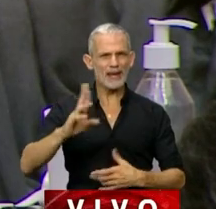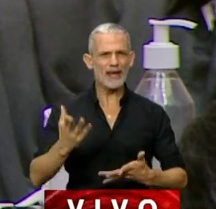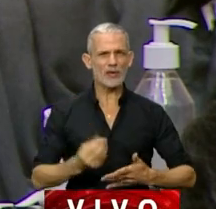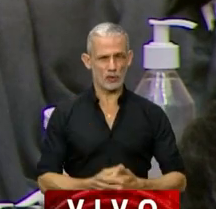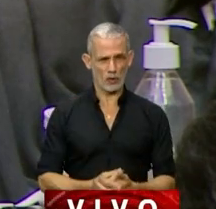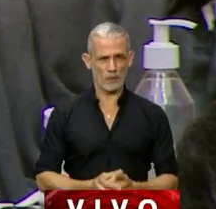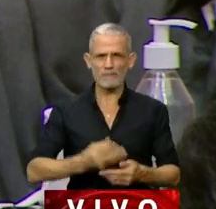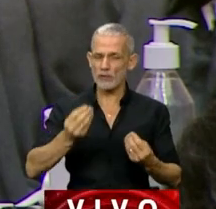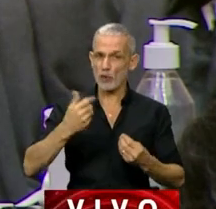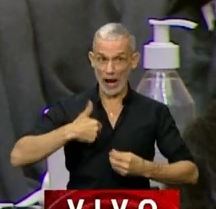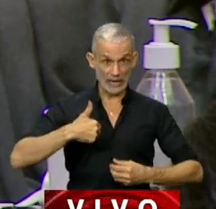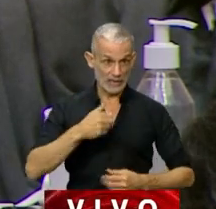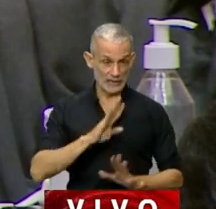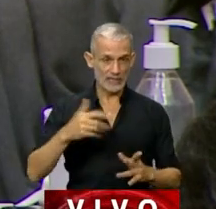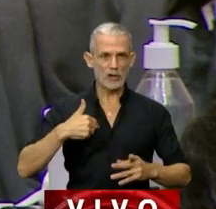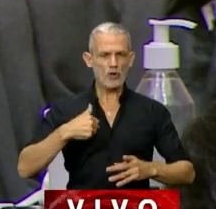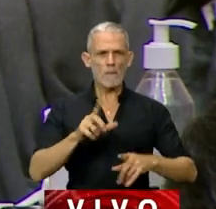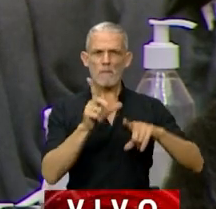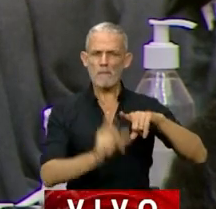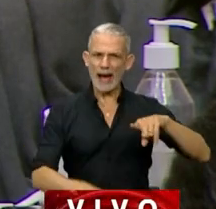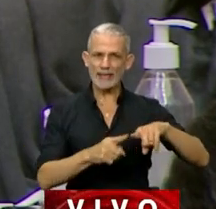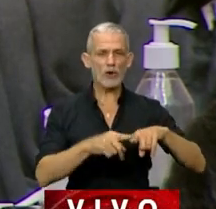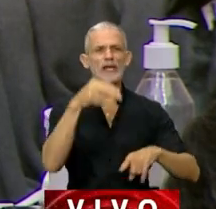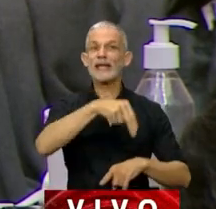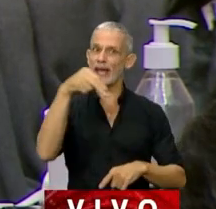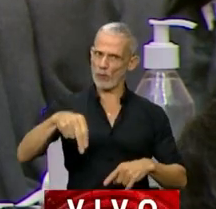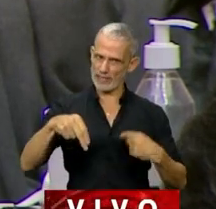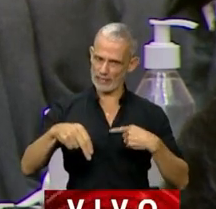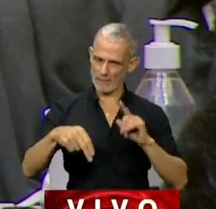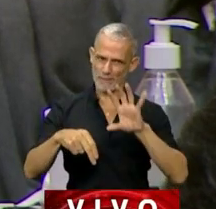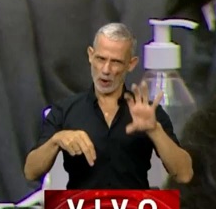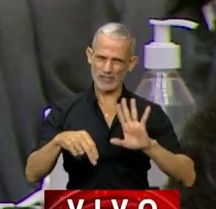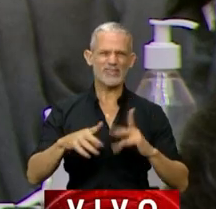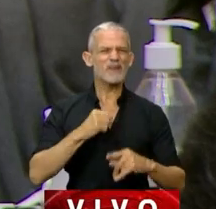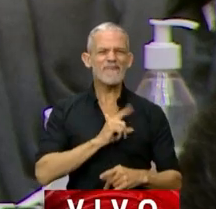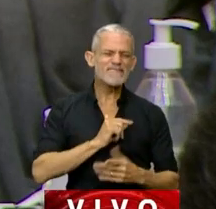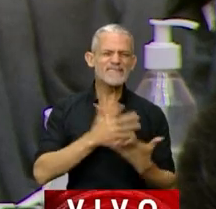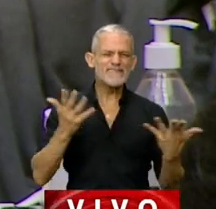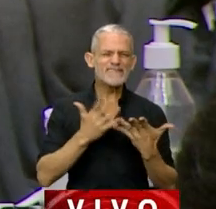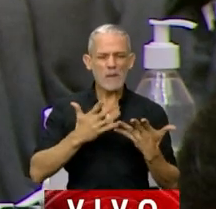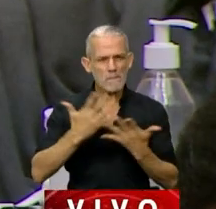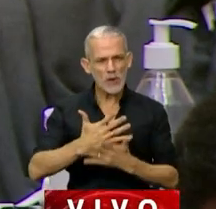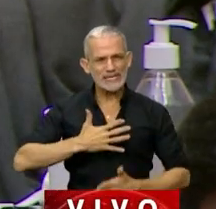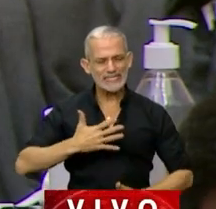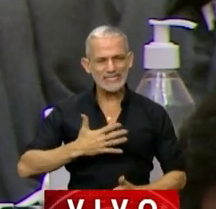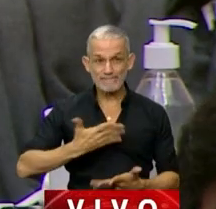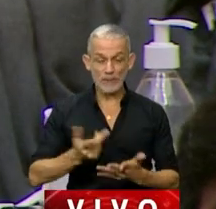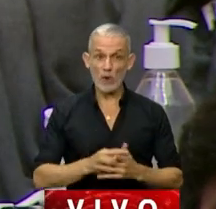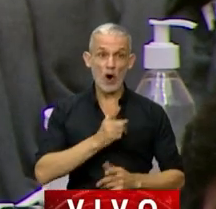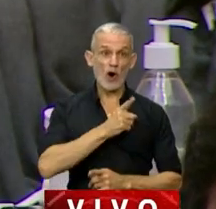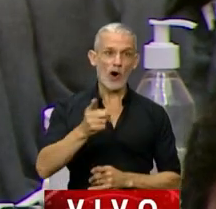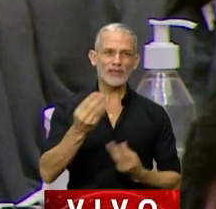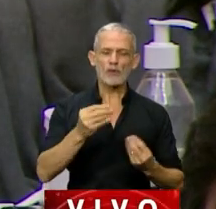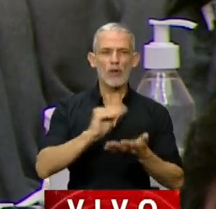privilegio como argentina, como patagónica y como neuquina. Y digo pena en primer lugar porque es en contra de